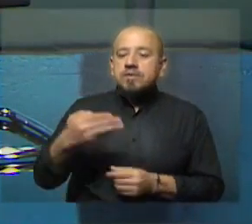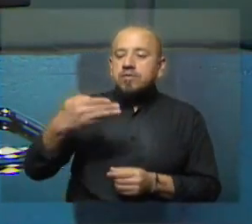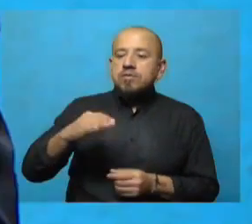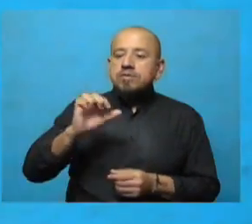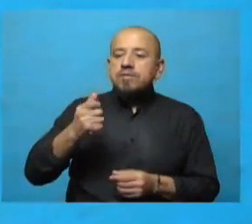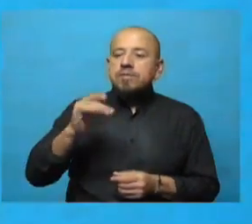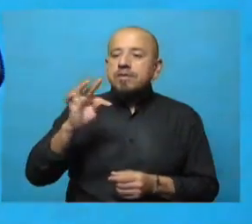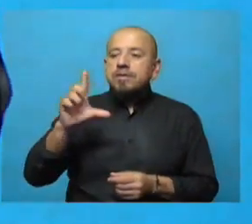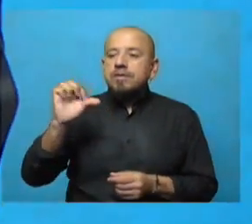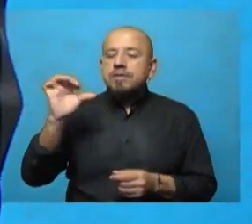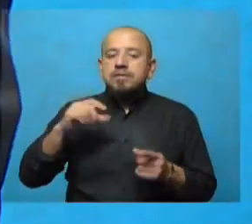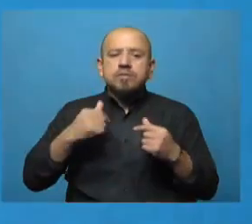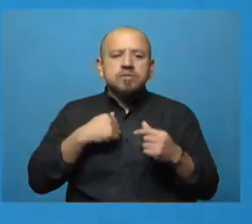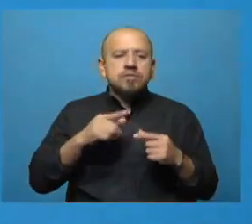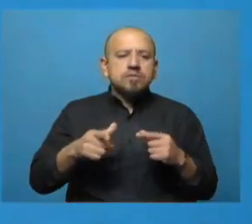aparece